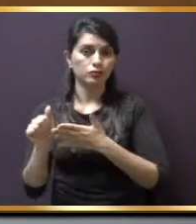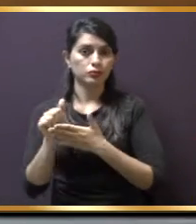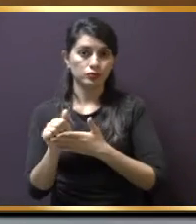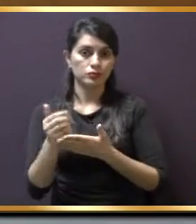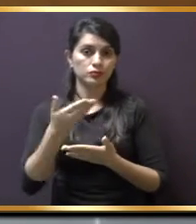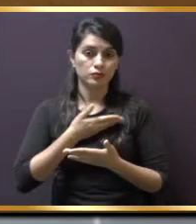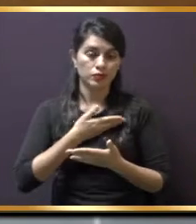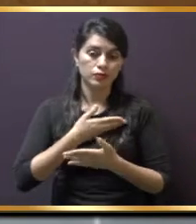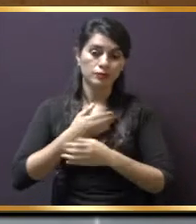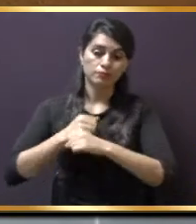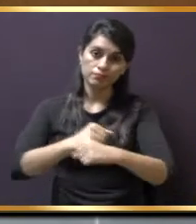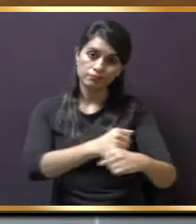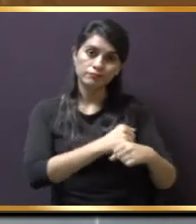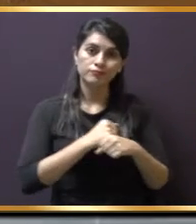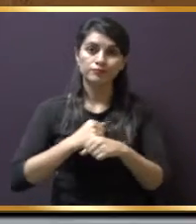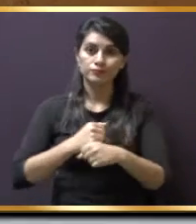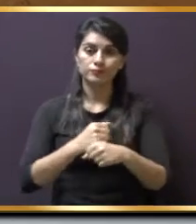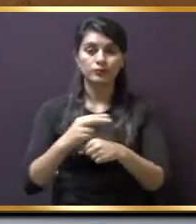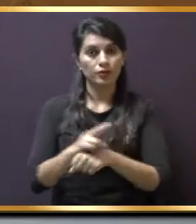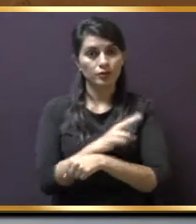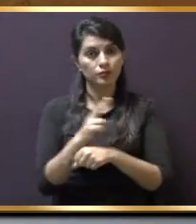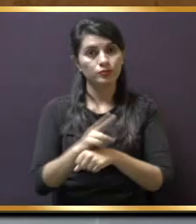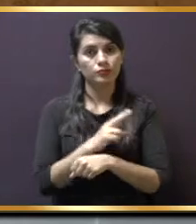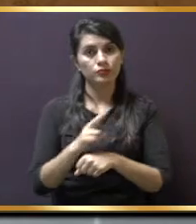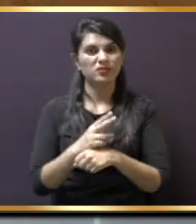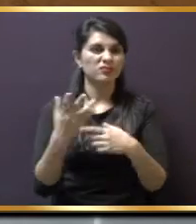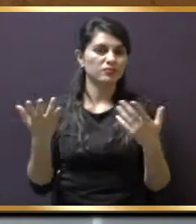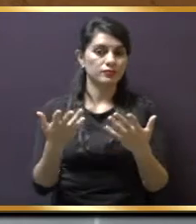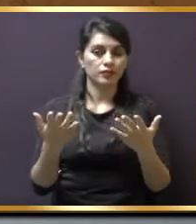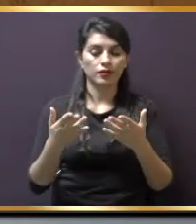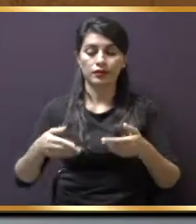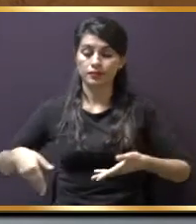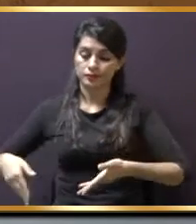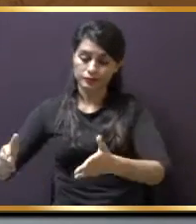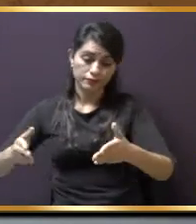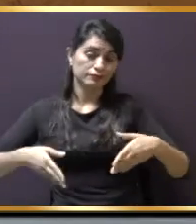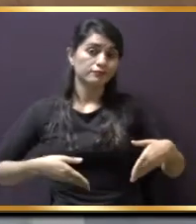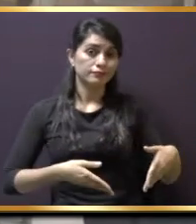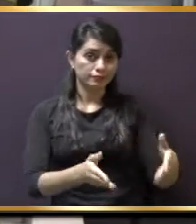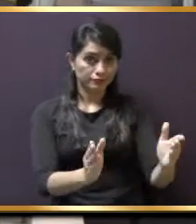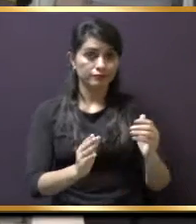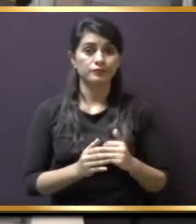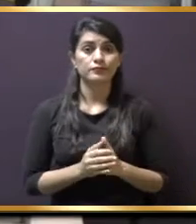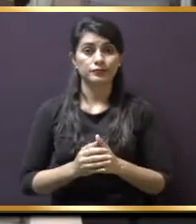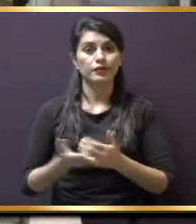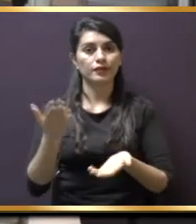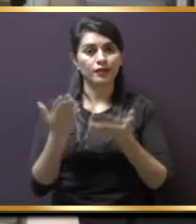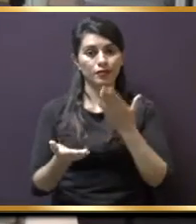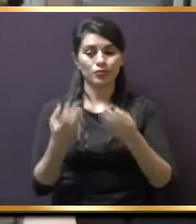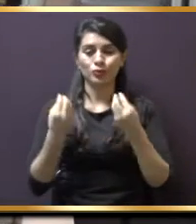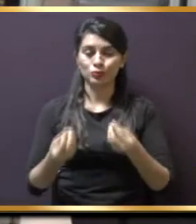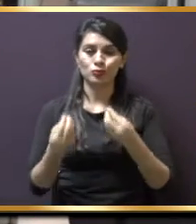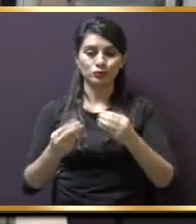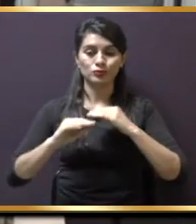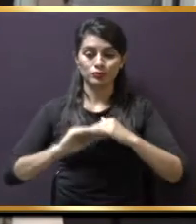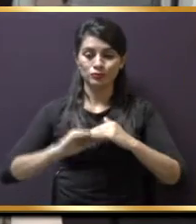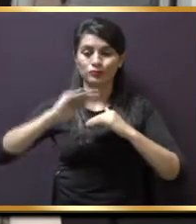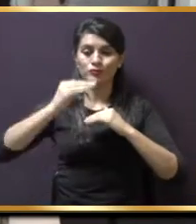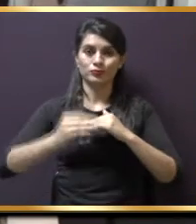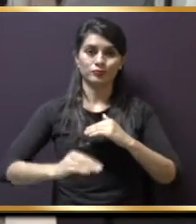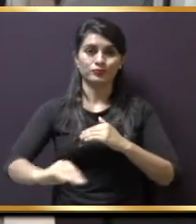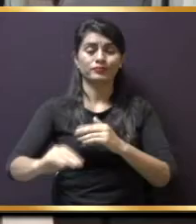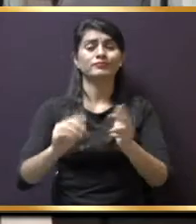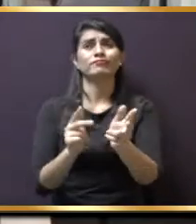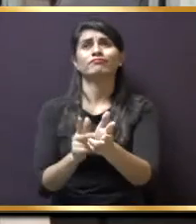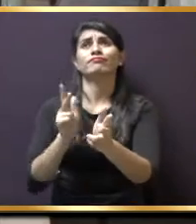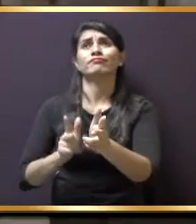cuerpos de seguridad y de socorro que requieren el uso de nuestras vías, y que a veces cuando hay demasiado reductor de velocidad